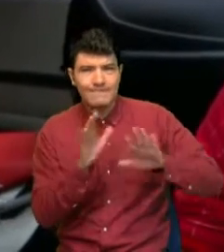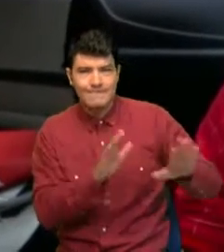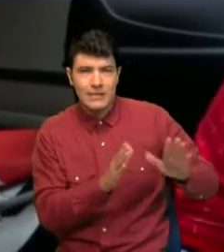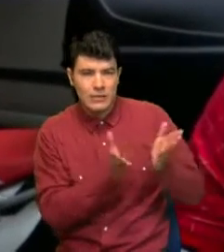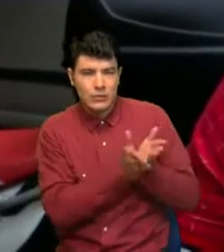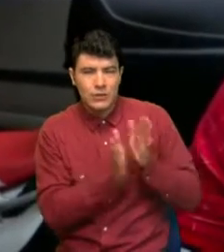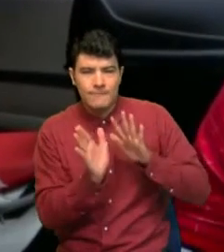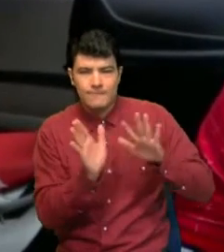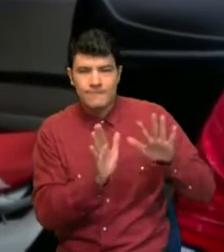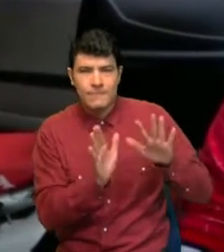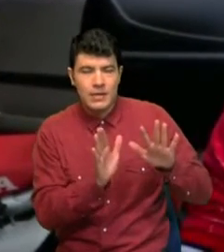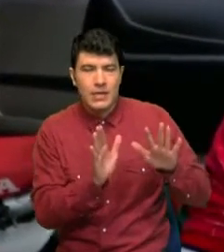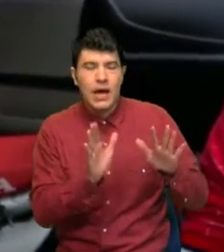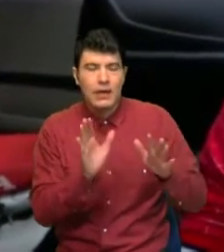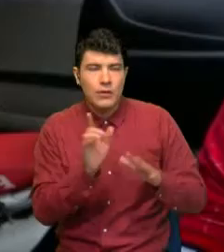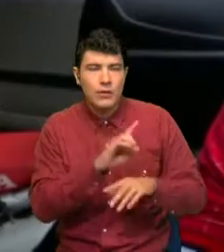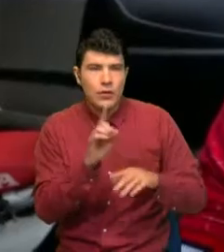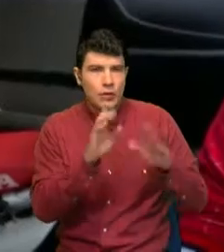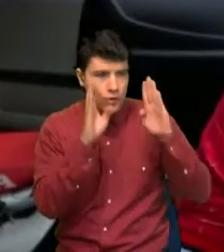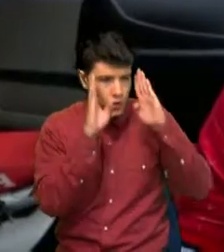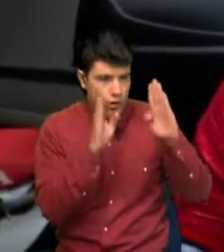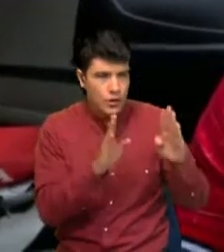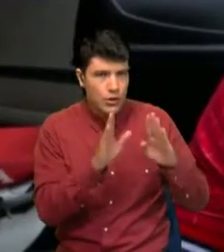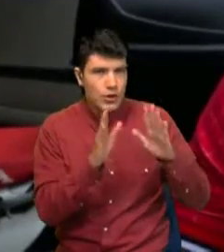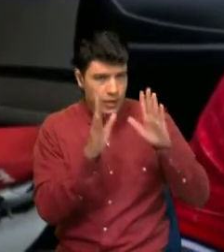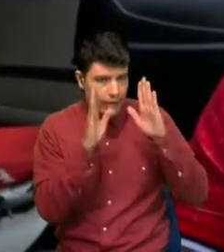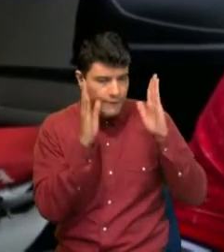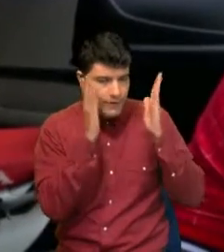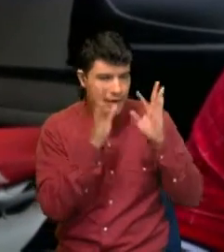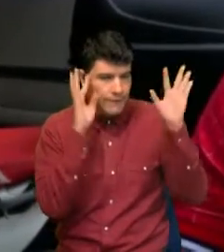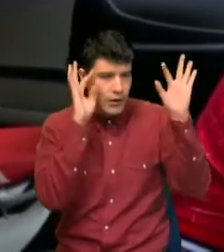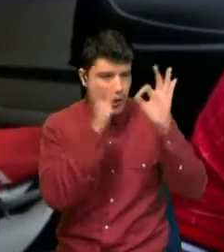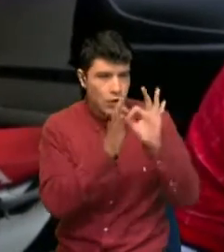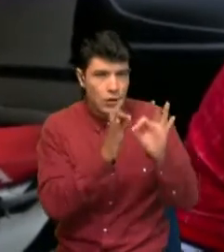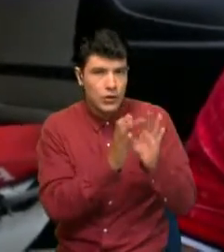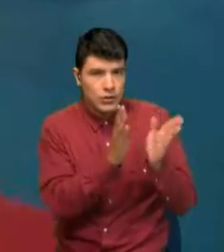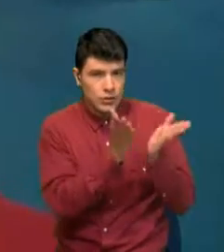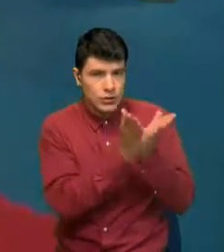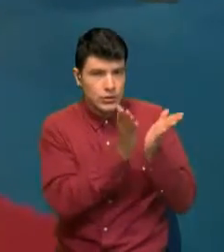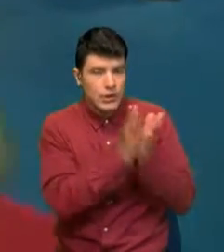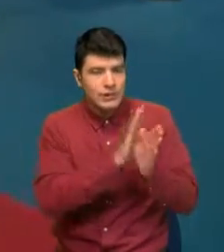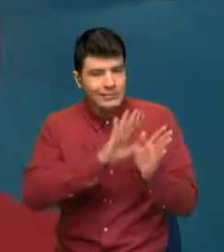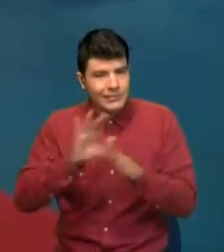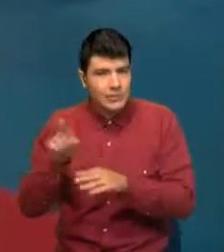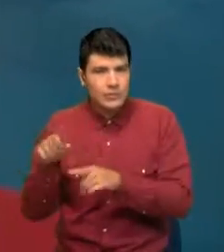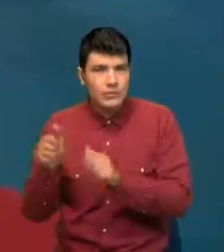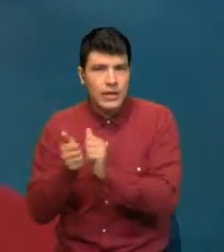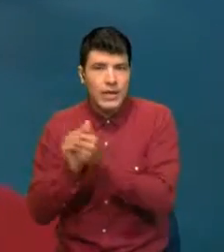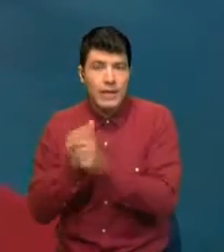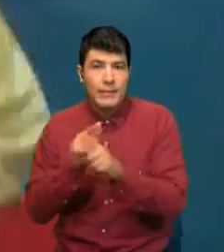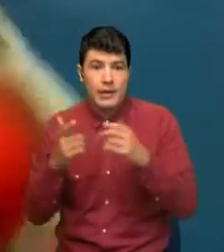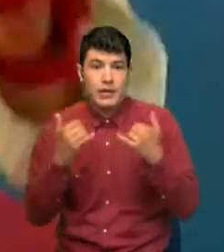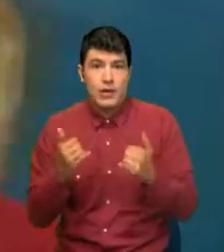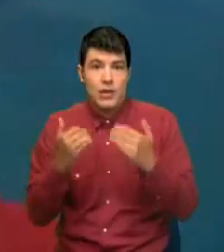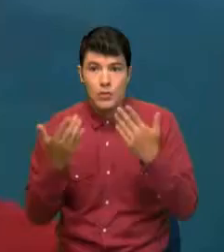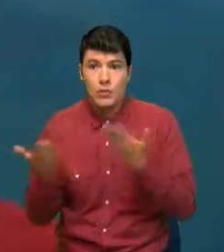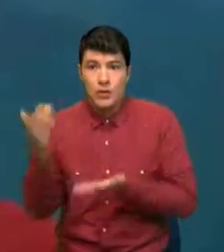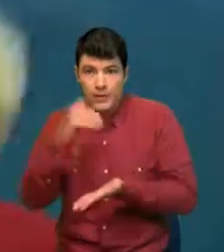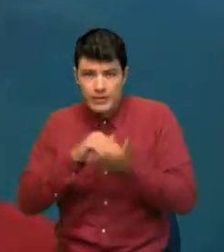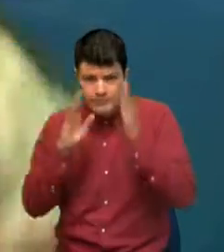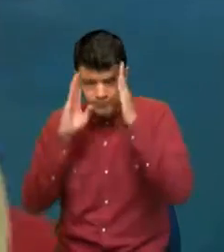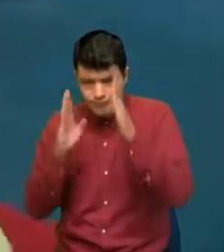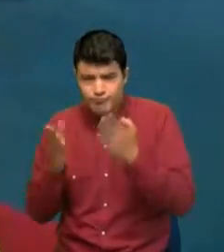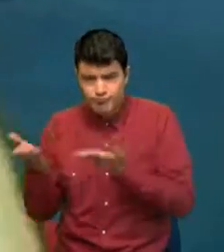de entrenamientos pero aún así siempre ha buenos resultados se espera que puedan asistir a otros dos